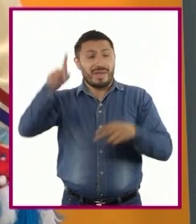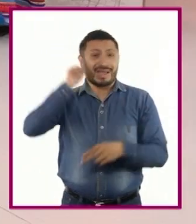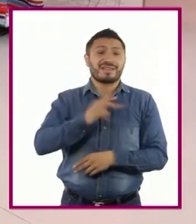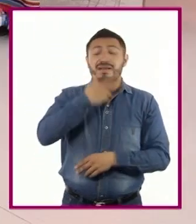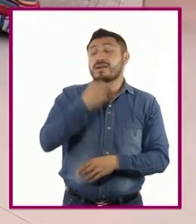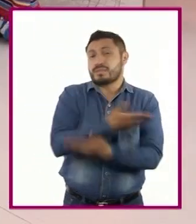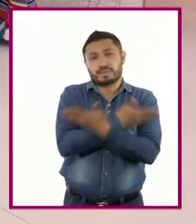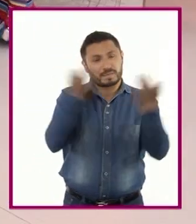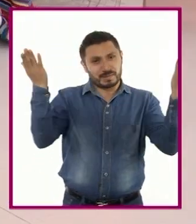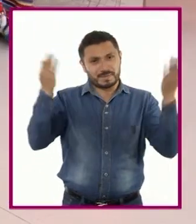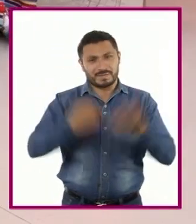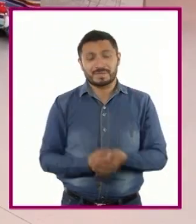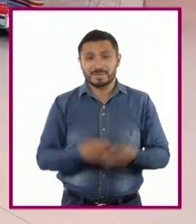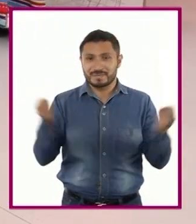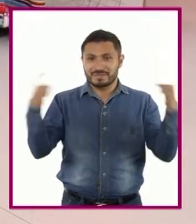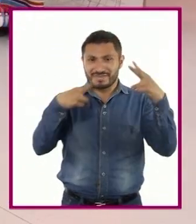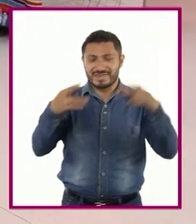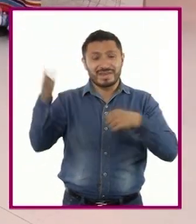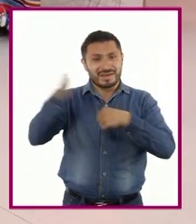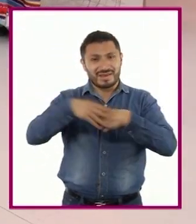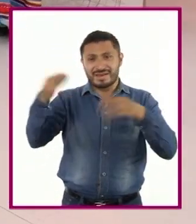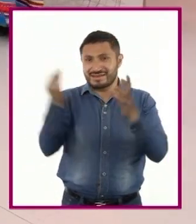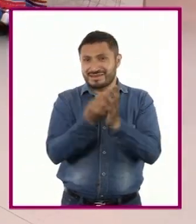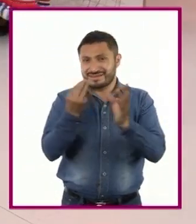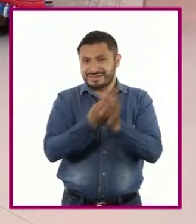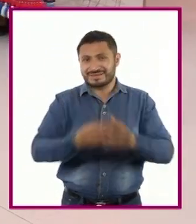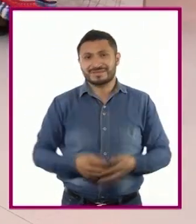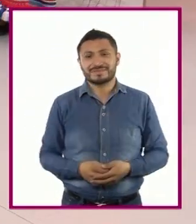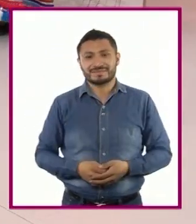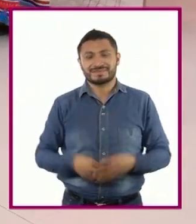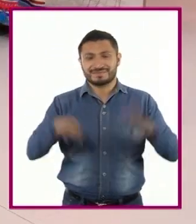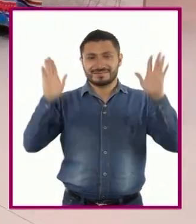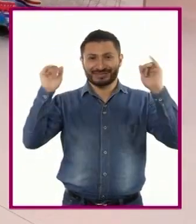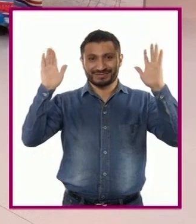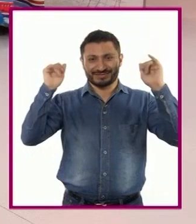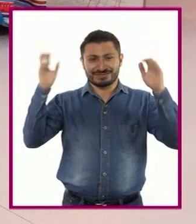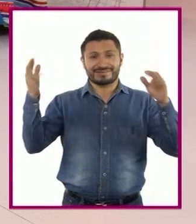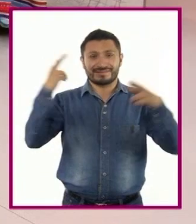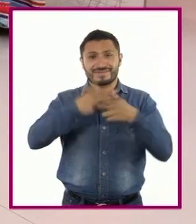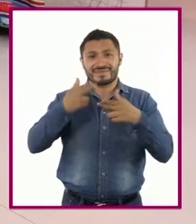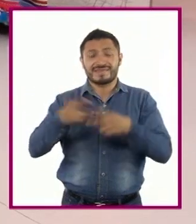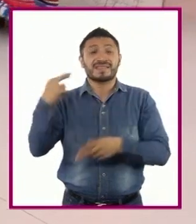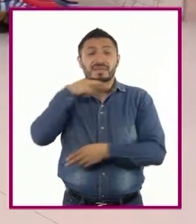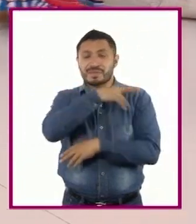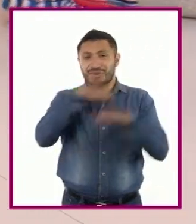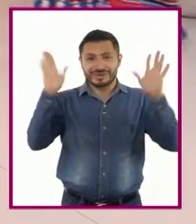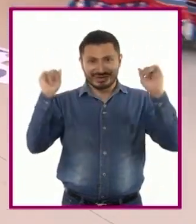maestros. Nos vemos en nuestra próxima emisión. Hasta pronto.